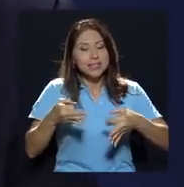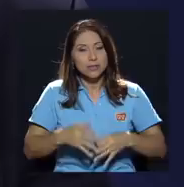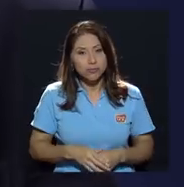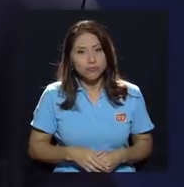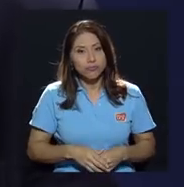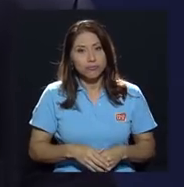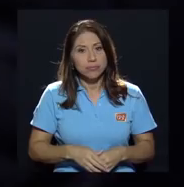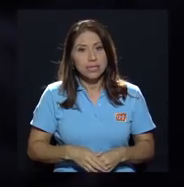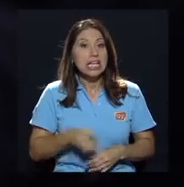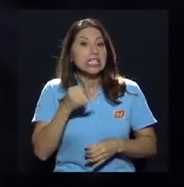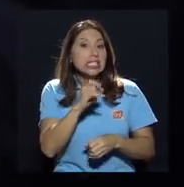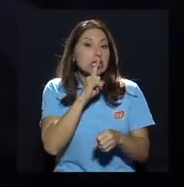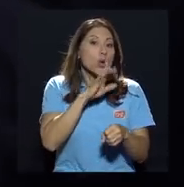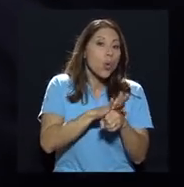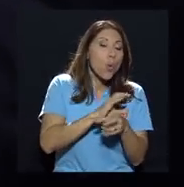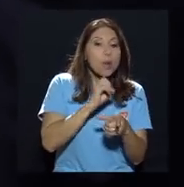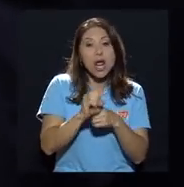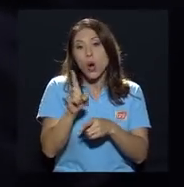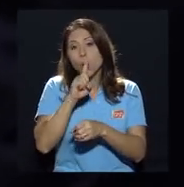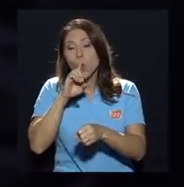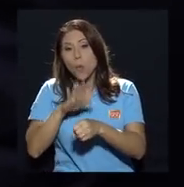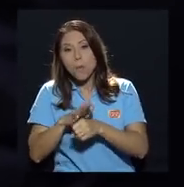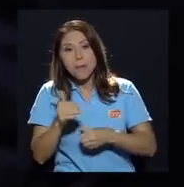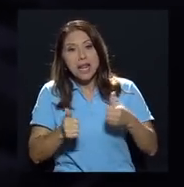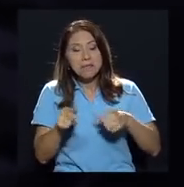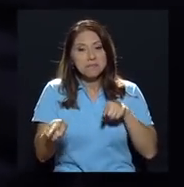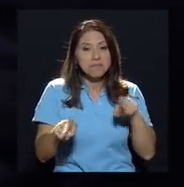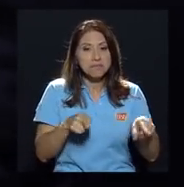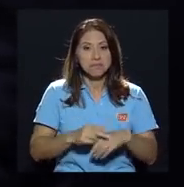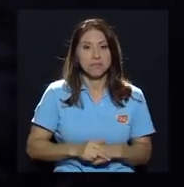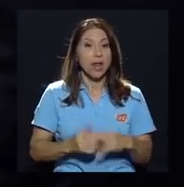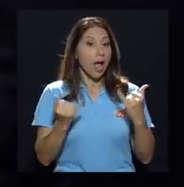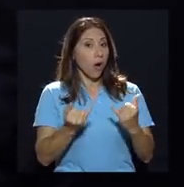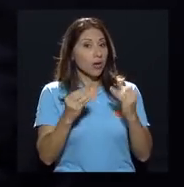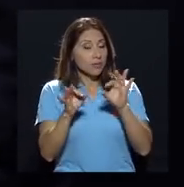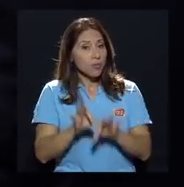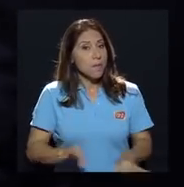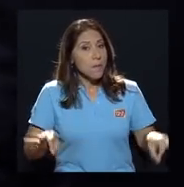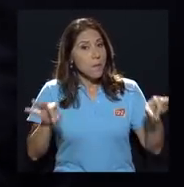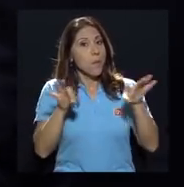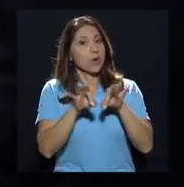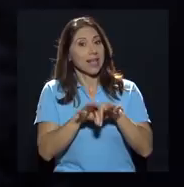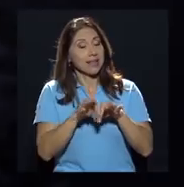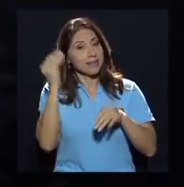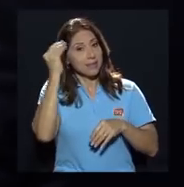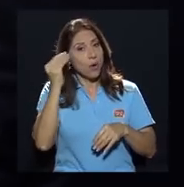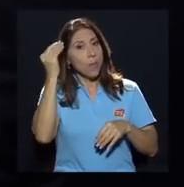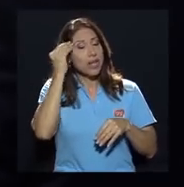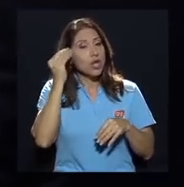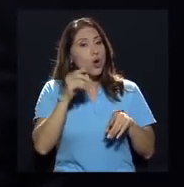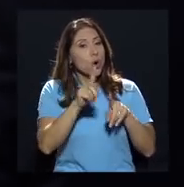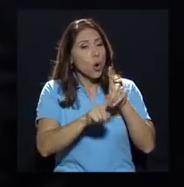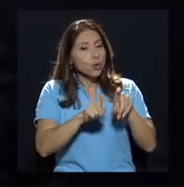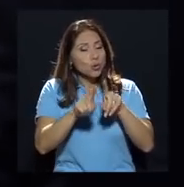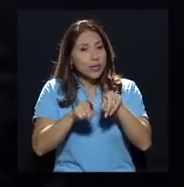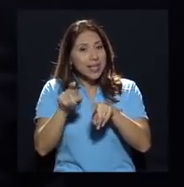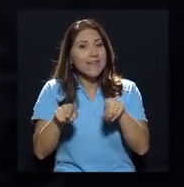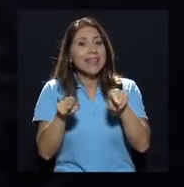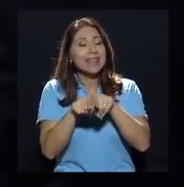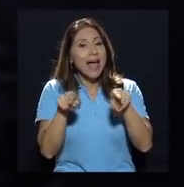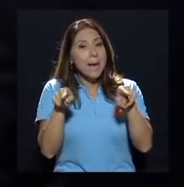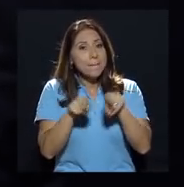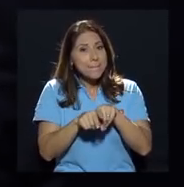decisión si cumple o no cumple ahora es muy importante como la opinión consultiva también es